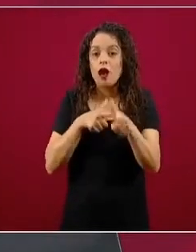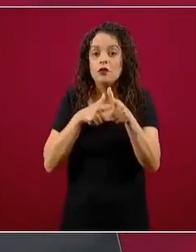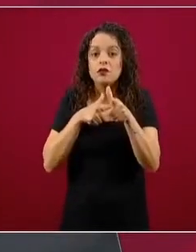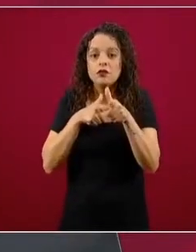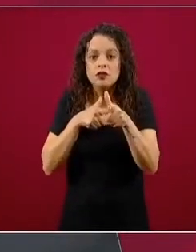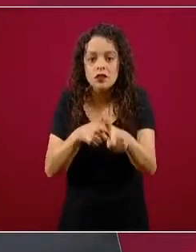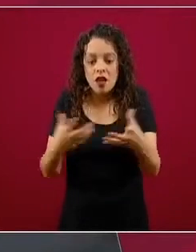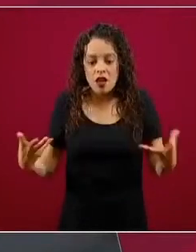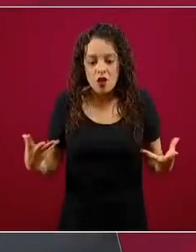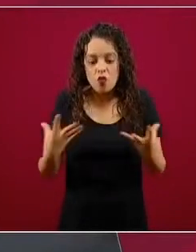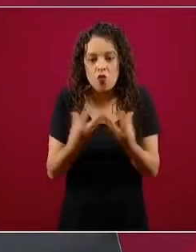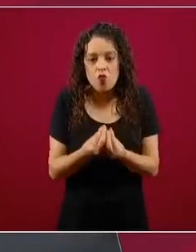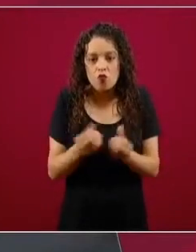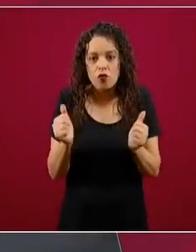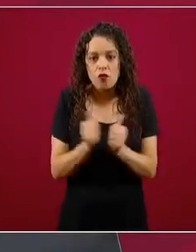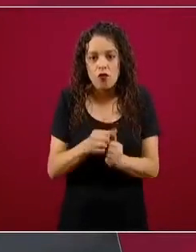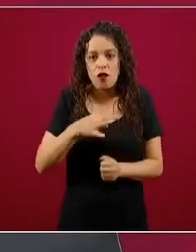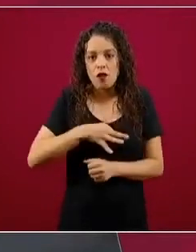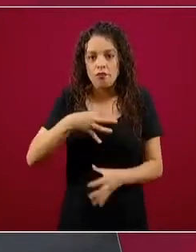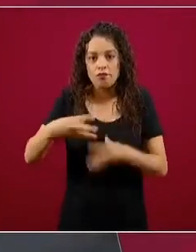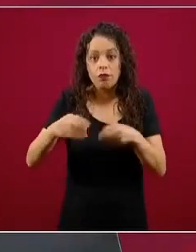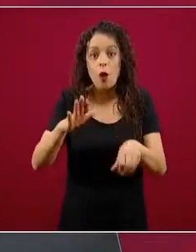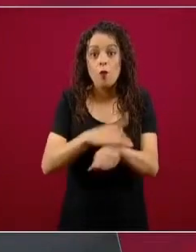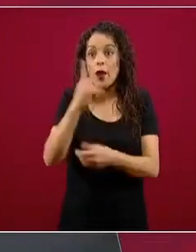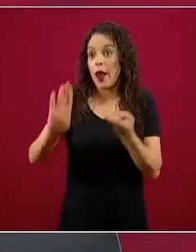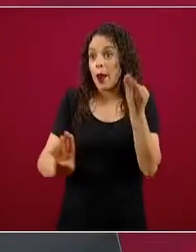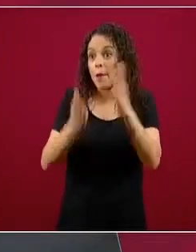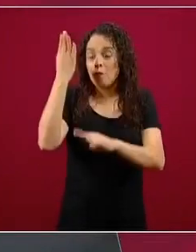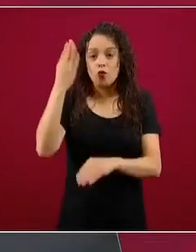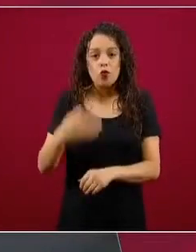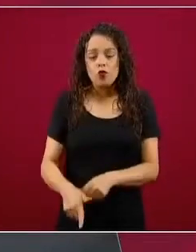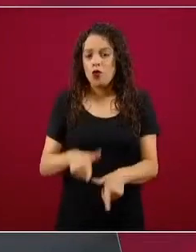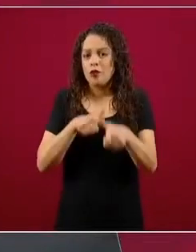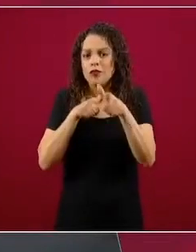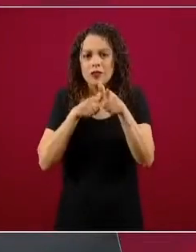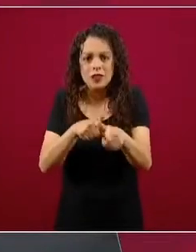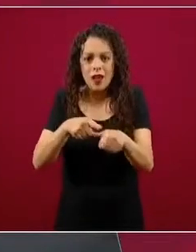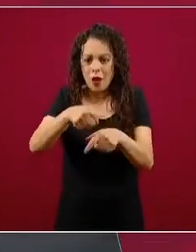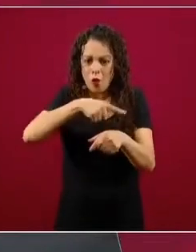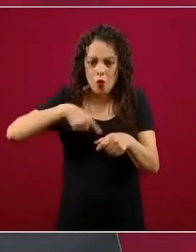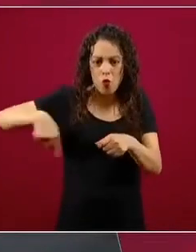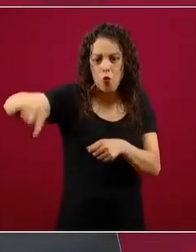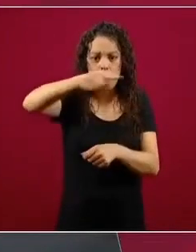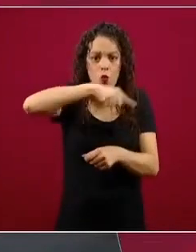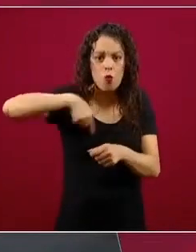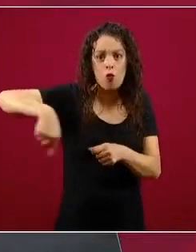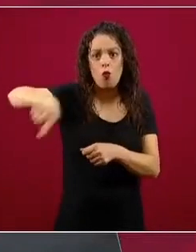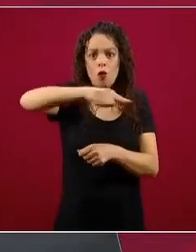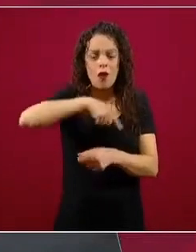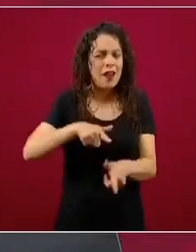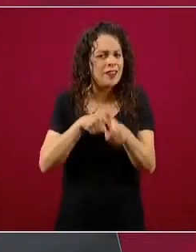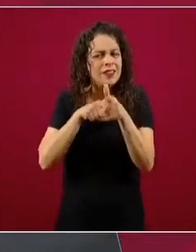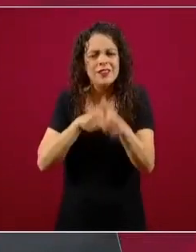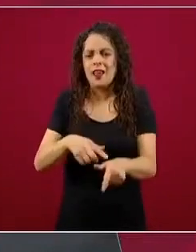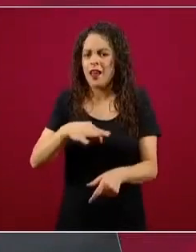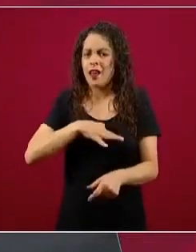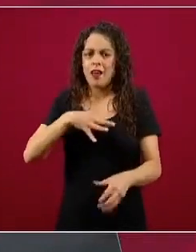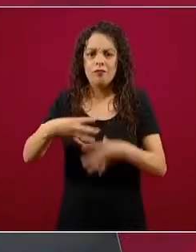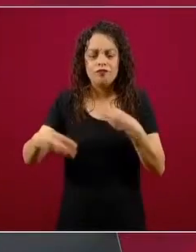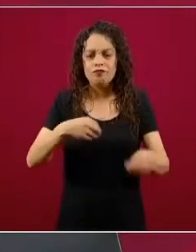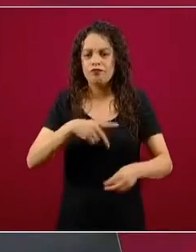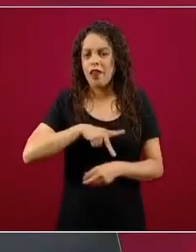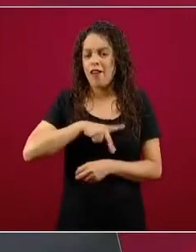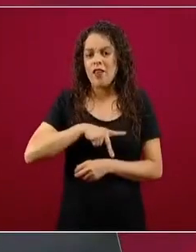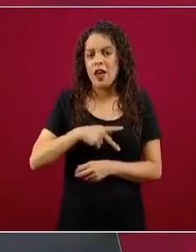porque en el mundo va a seguir circulando este virus y va a seguir causando enfermedad y casos, desafortunadamente